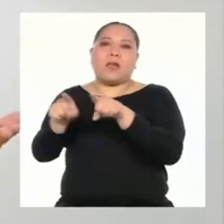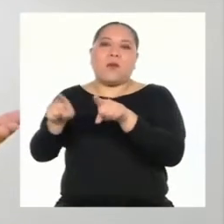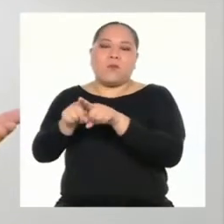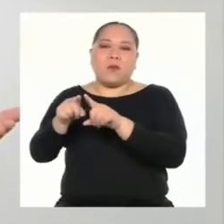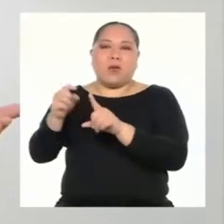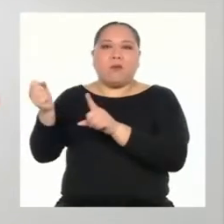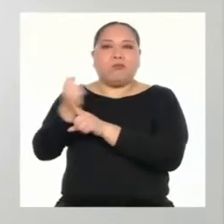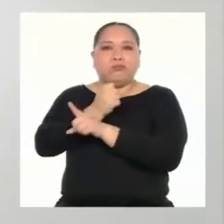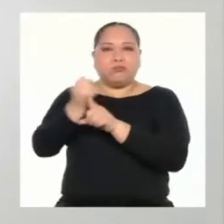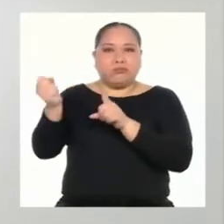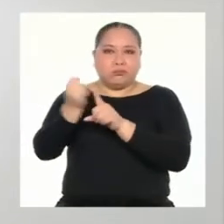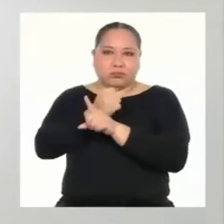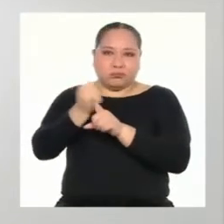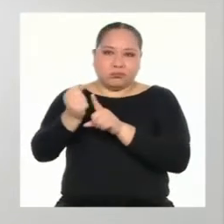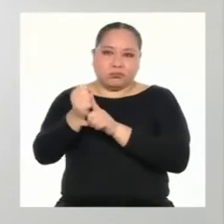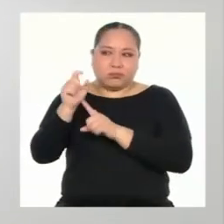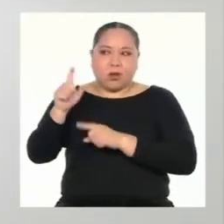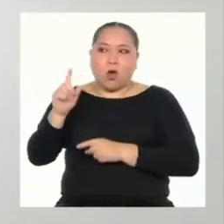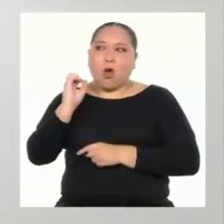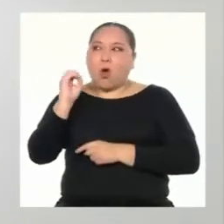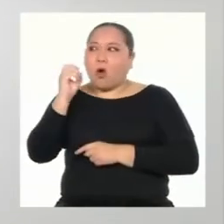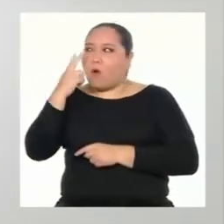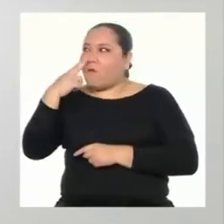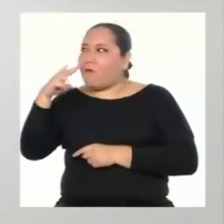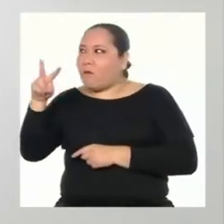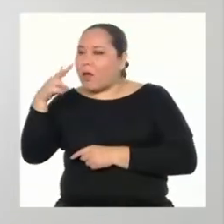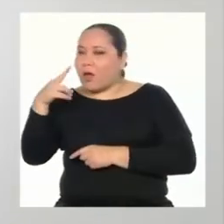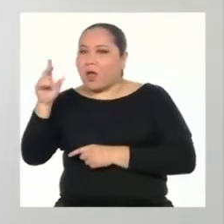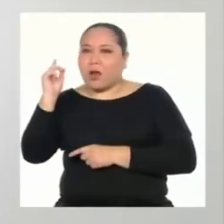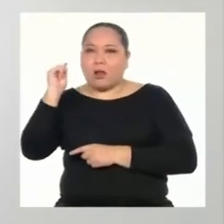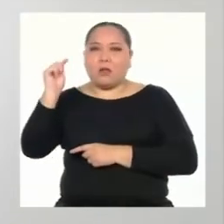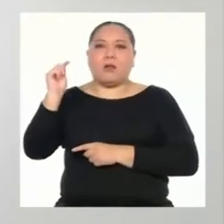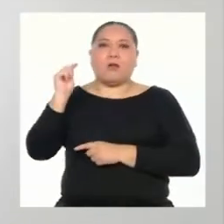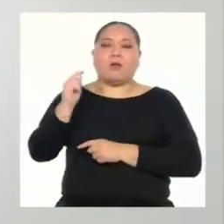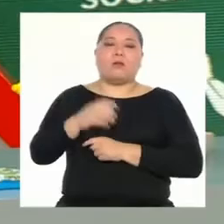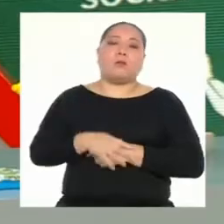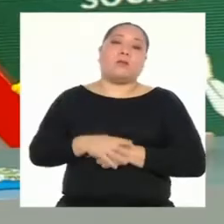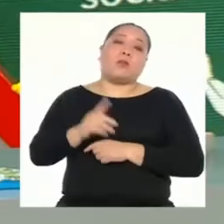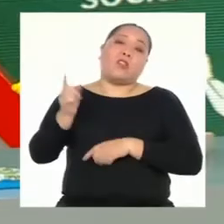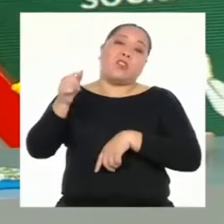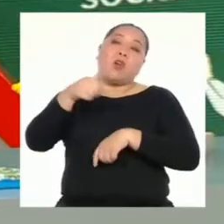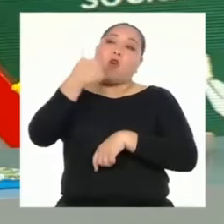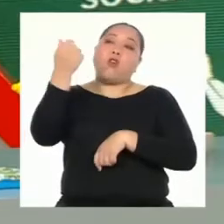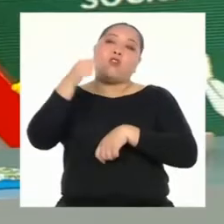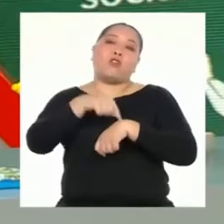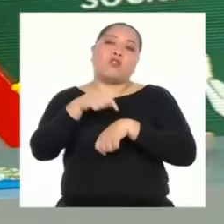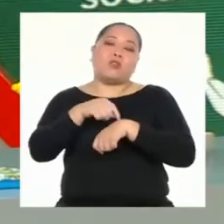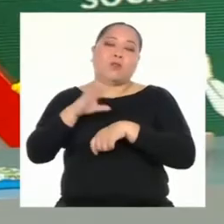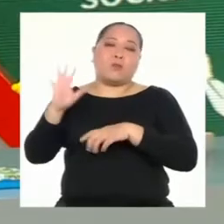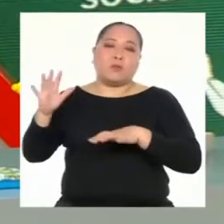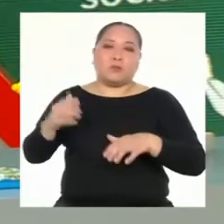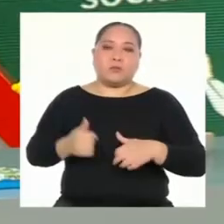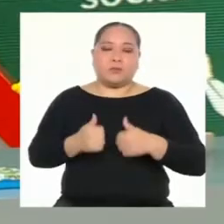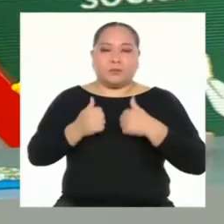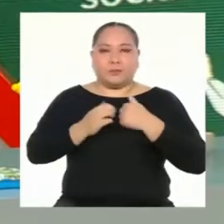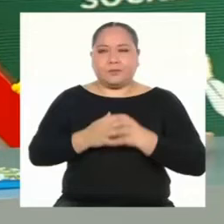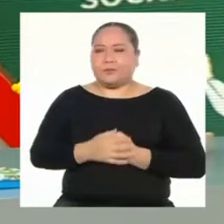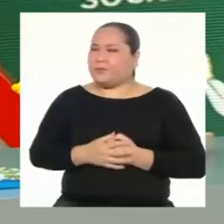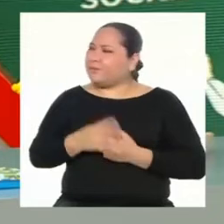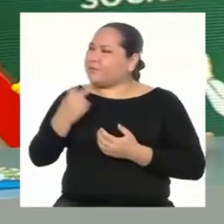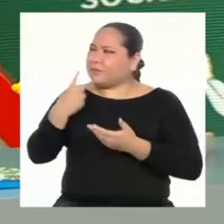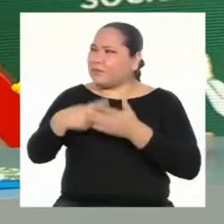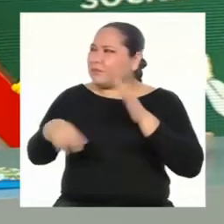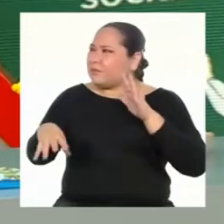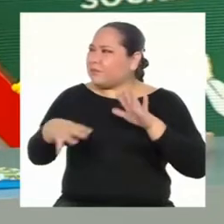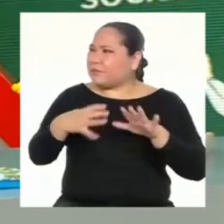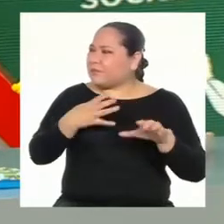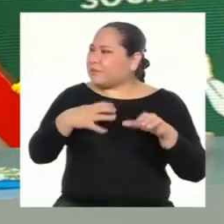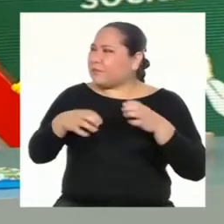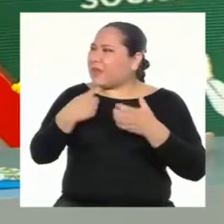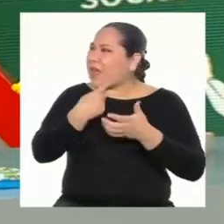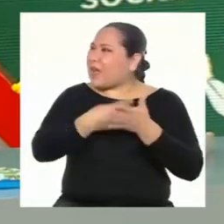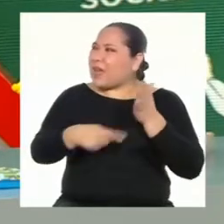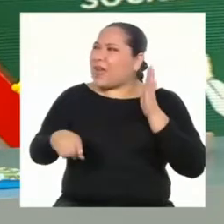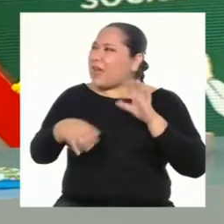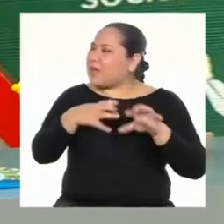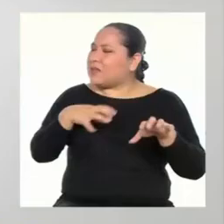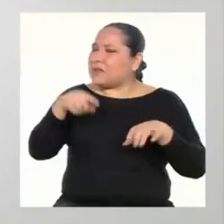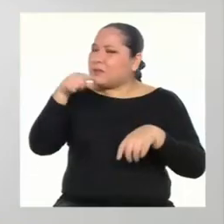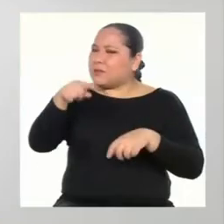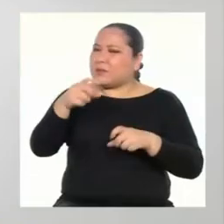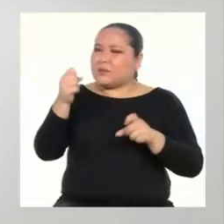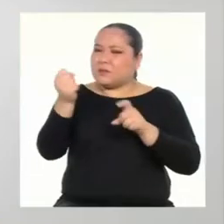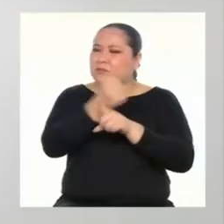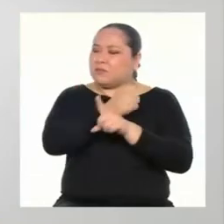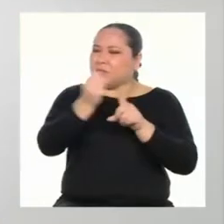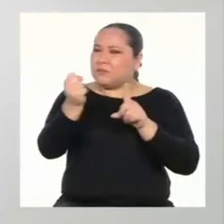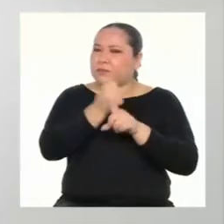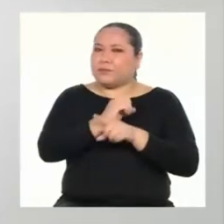o testigos de la misma en otro momento o ámbito de su vida. ¿Qué podemos hacer frente a una situación de